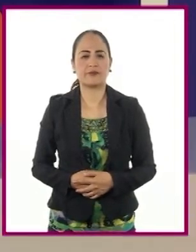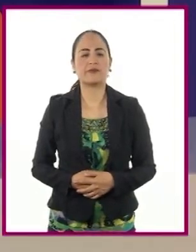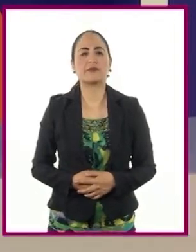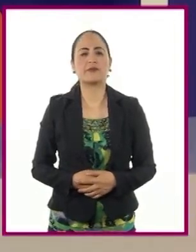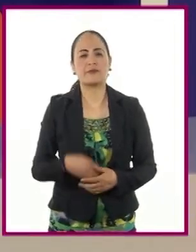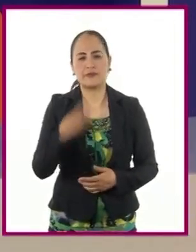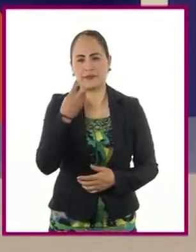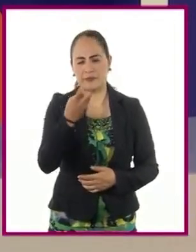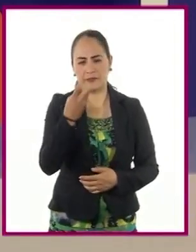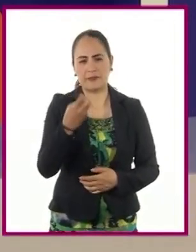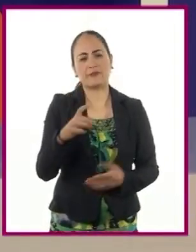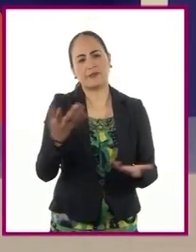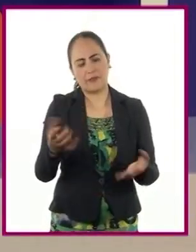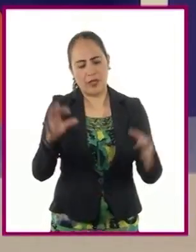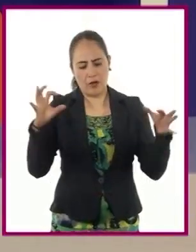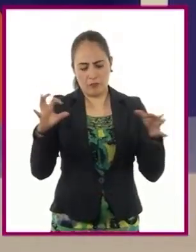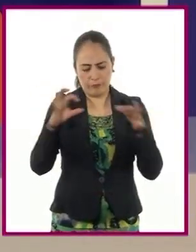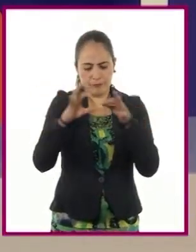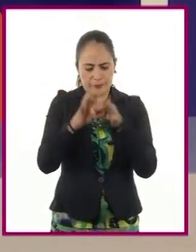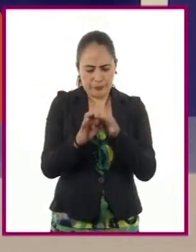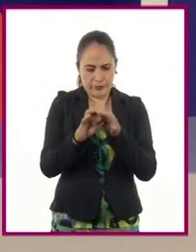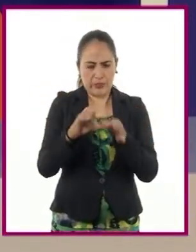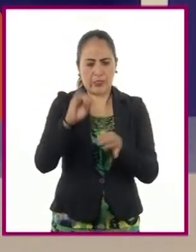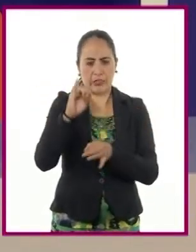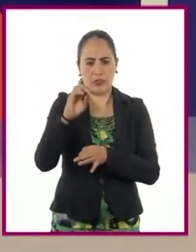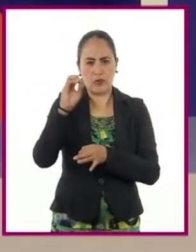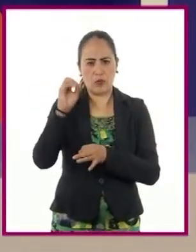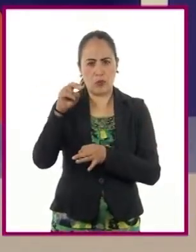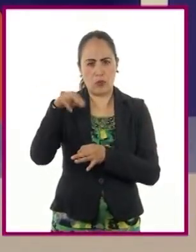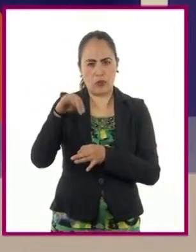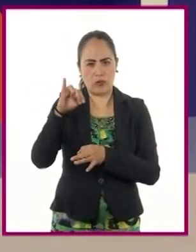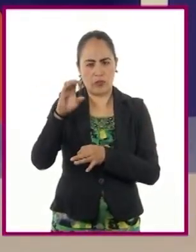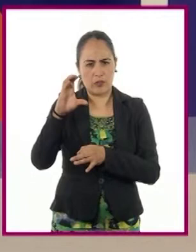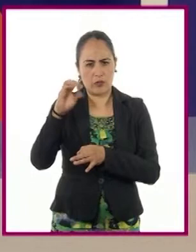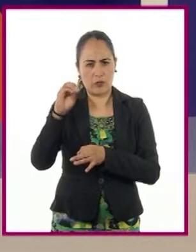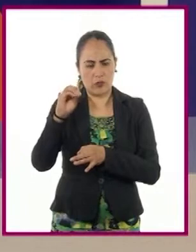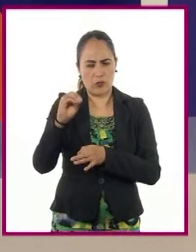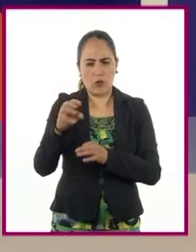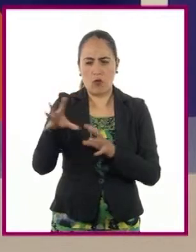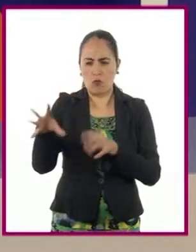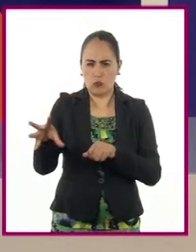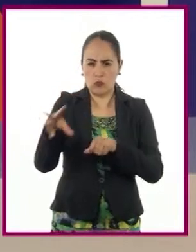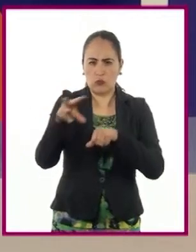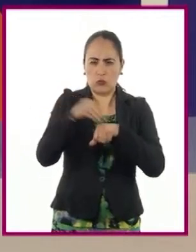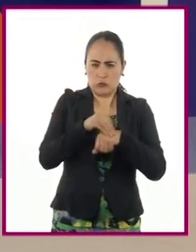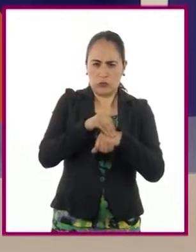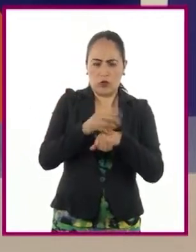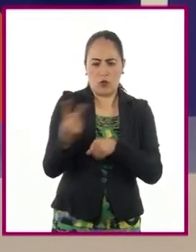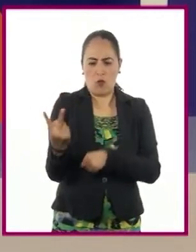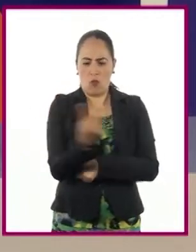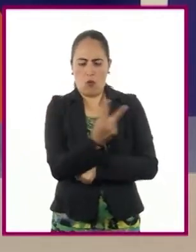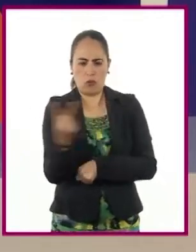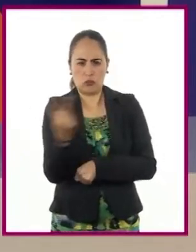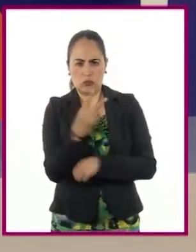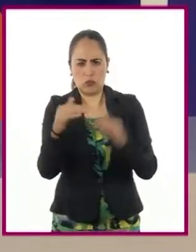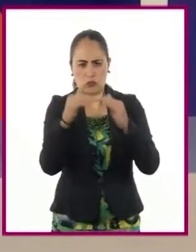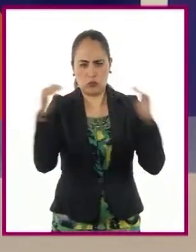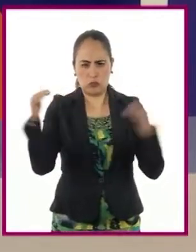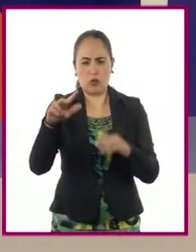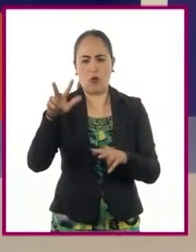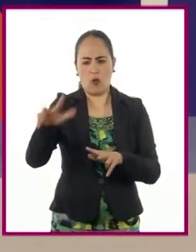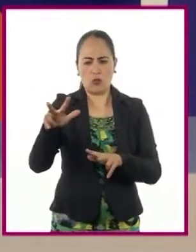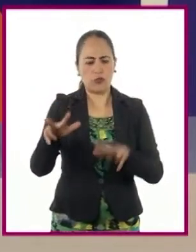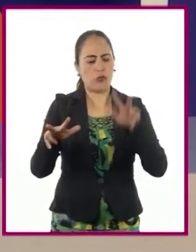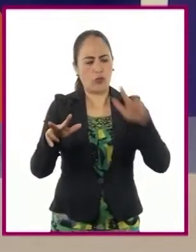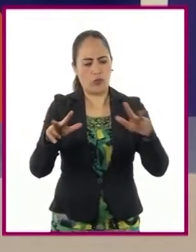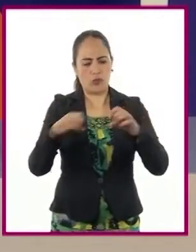Esto sucede en los enlaces iónicos, donde los electrones son donados para que ambos átomos tengan 8 electrones en